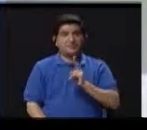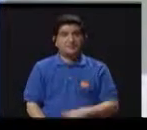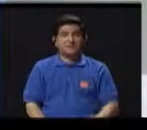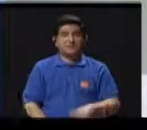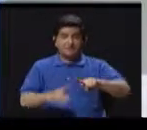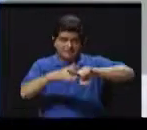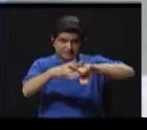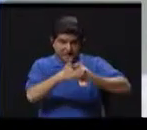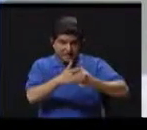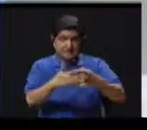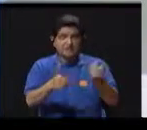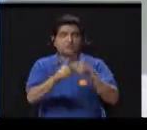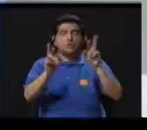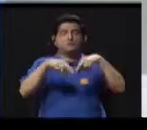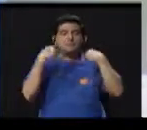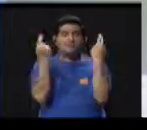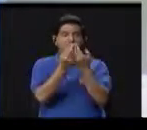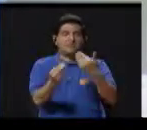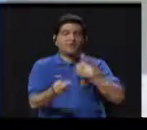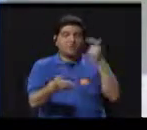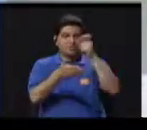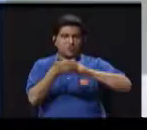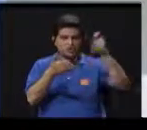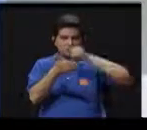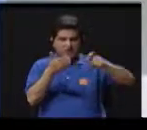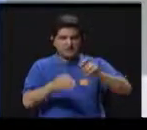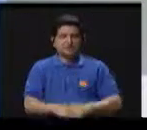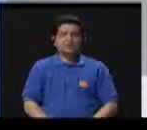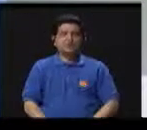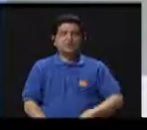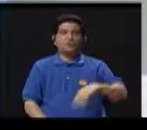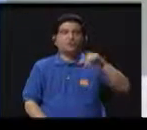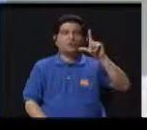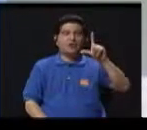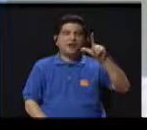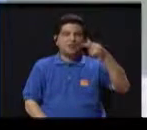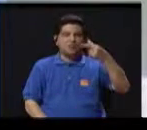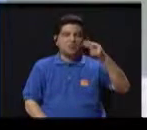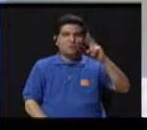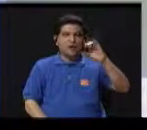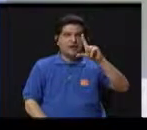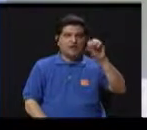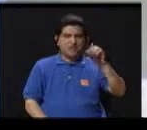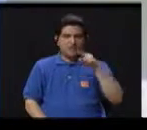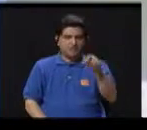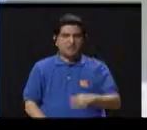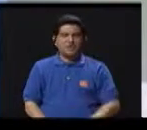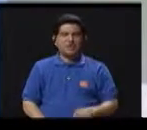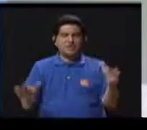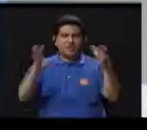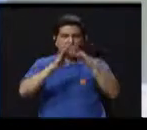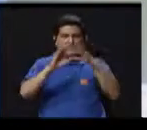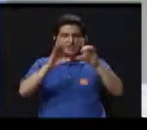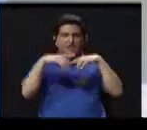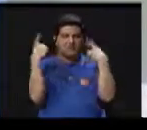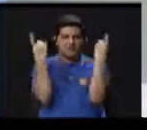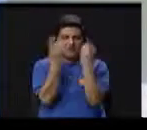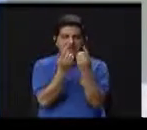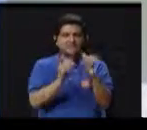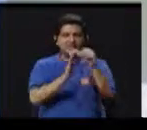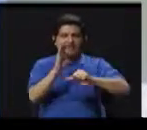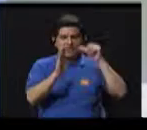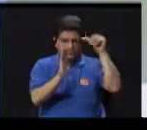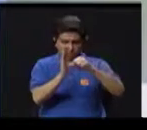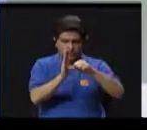En realidad, en un inicio, la primera reunión que tuvimos en la escuela fue con Laura Grillo, que era en ese momento la coordinadora del departamento que